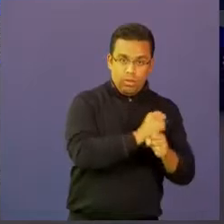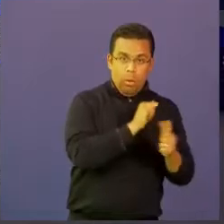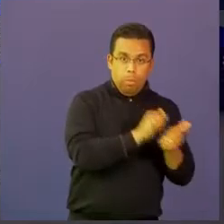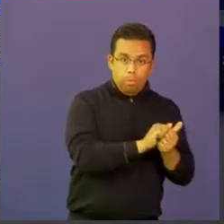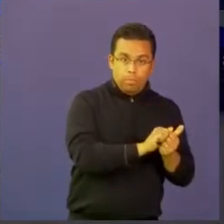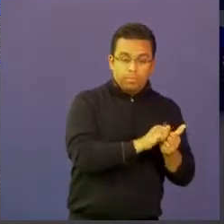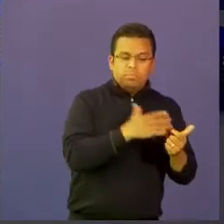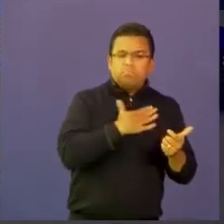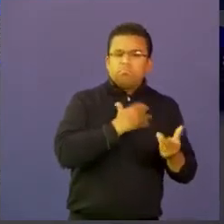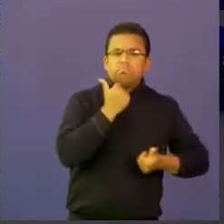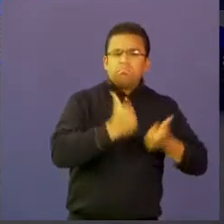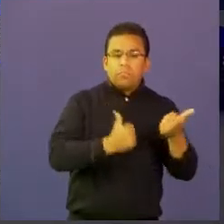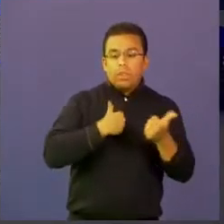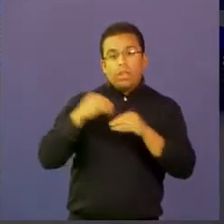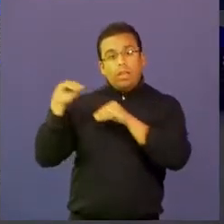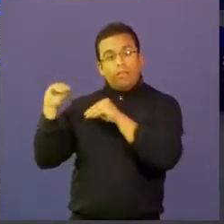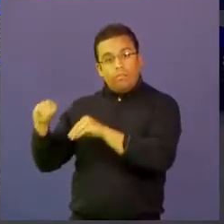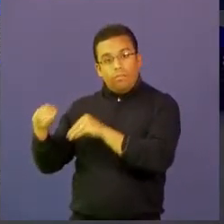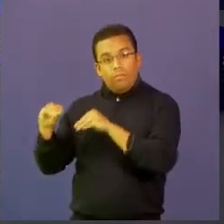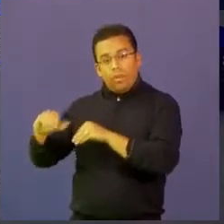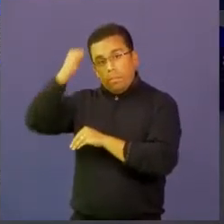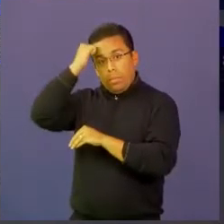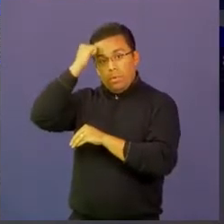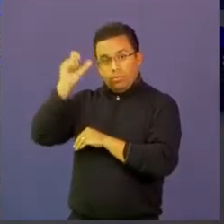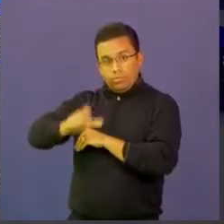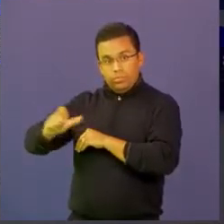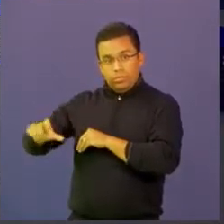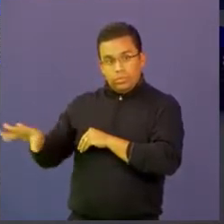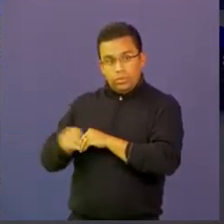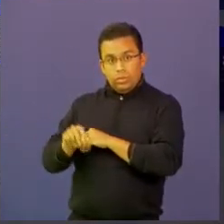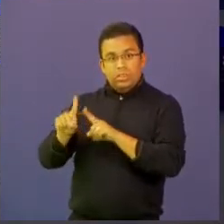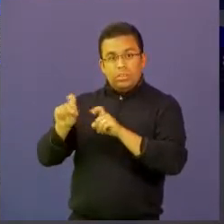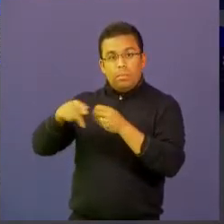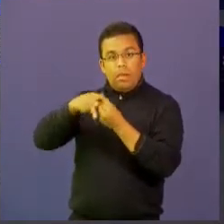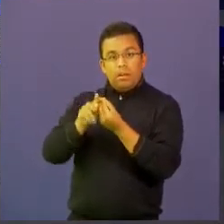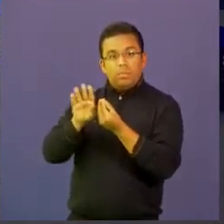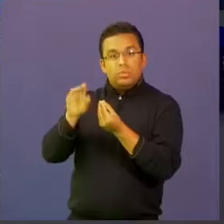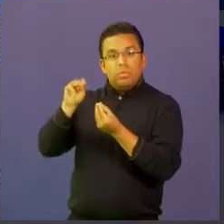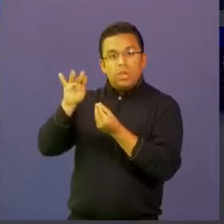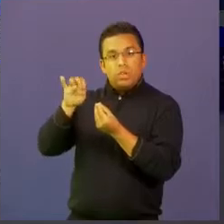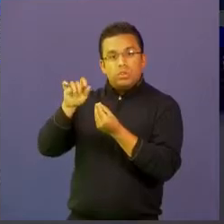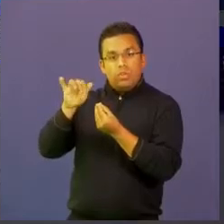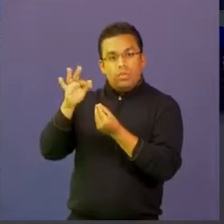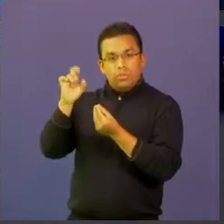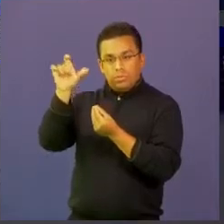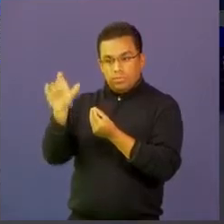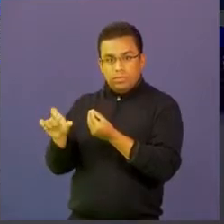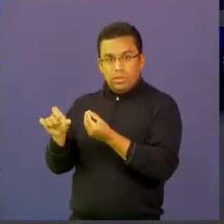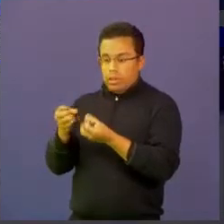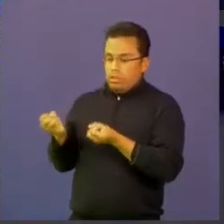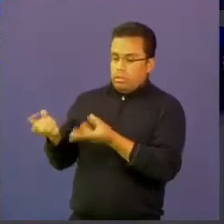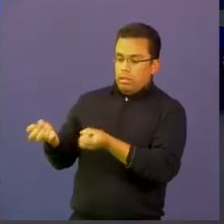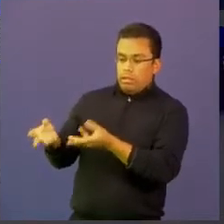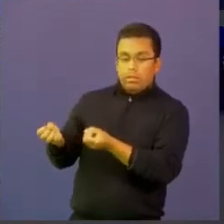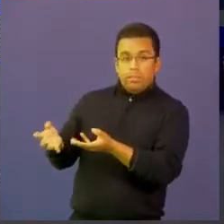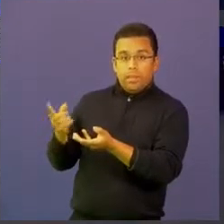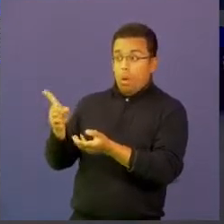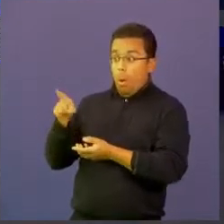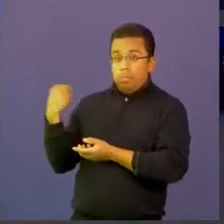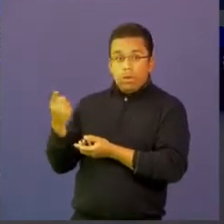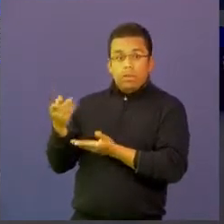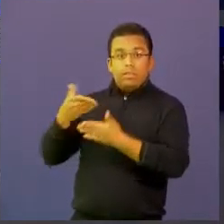capacitar docentes en las herramientas de Microsoft y las que ofrecen que se pueden aplicar